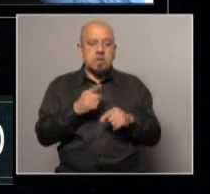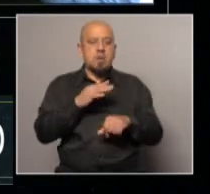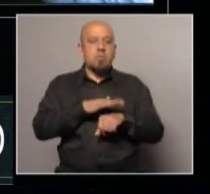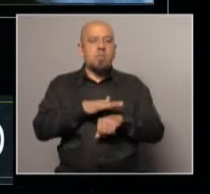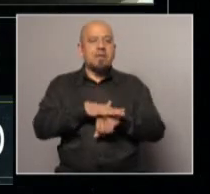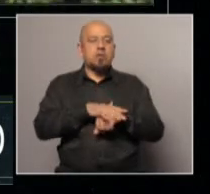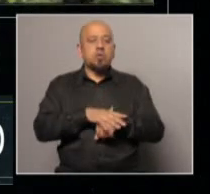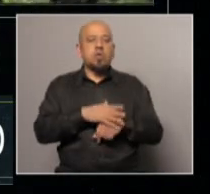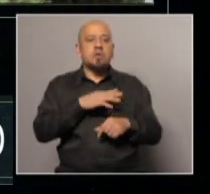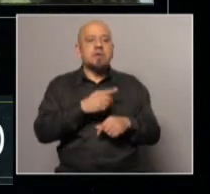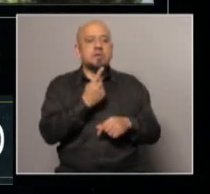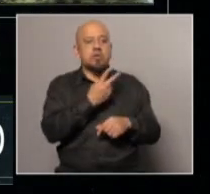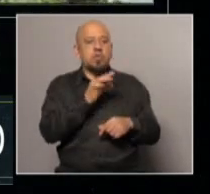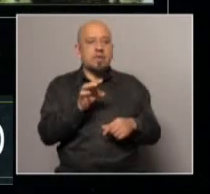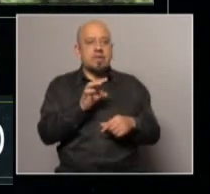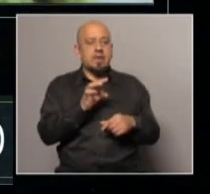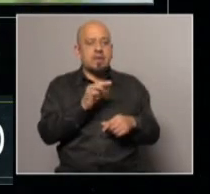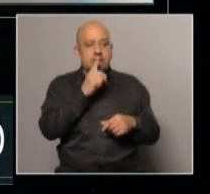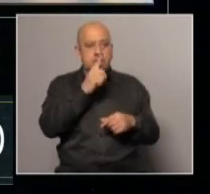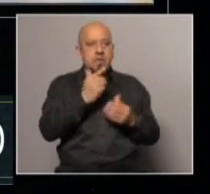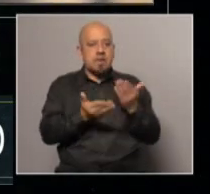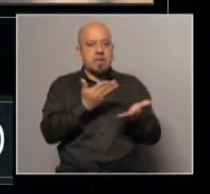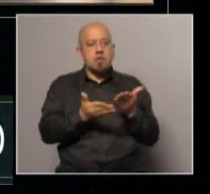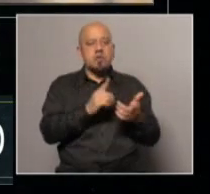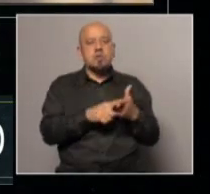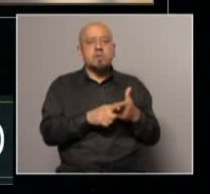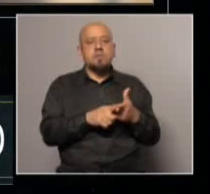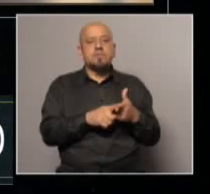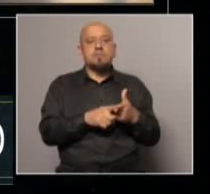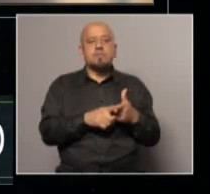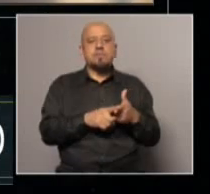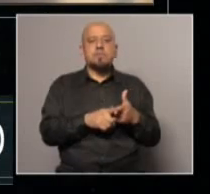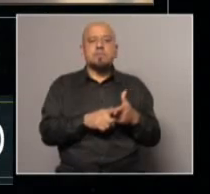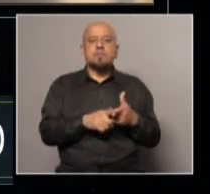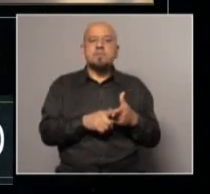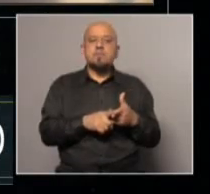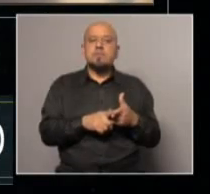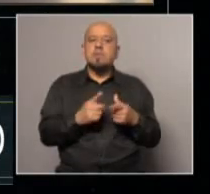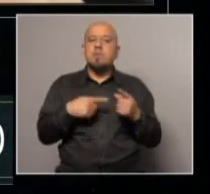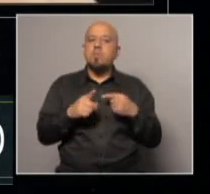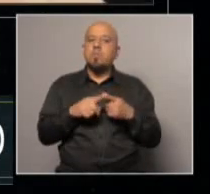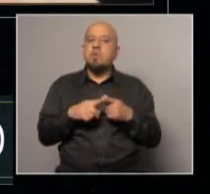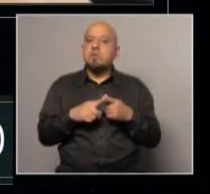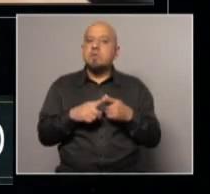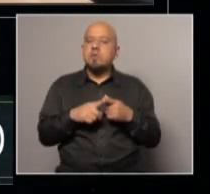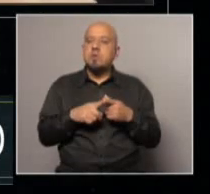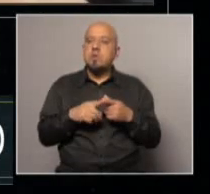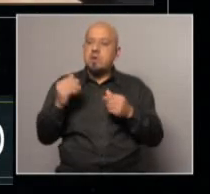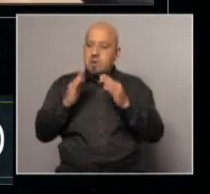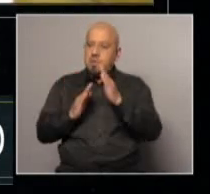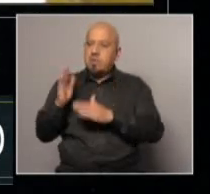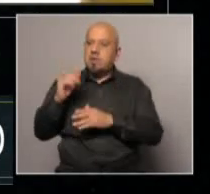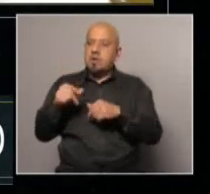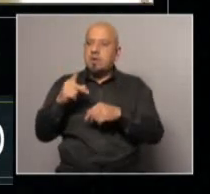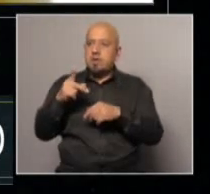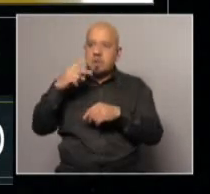generaron los decretos había 120 toneladas. ¿Y puede llegar a ser una producción y una exportación que supere al valor de la